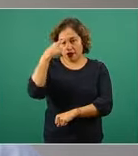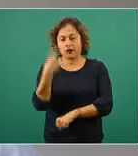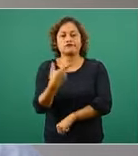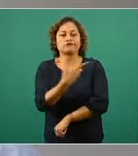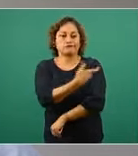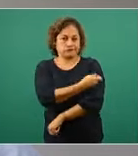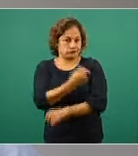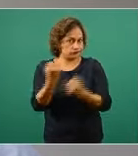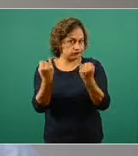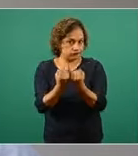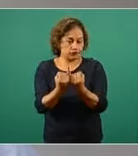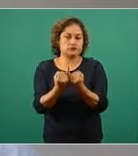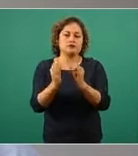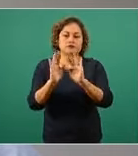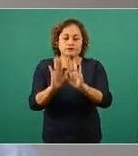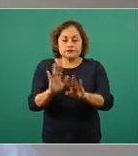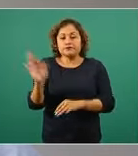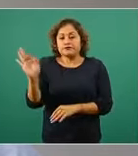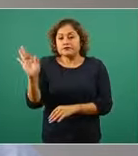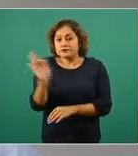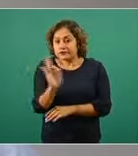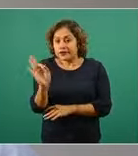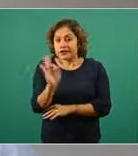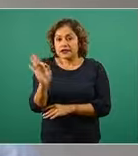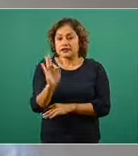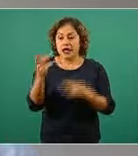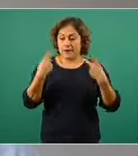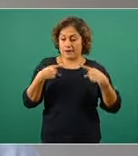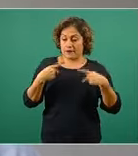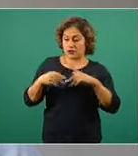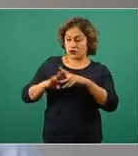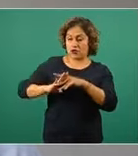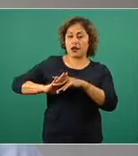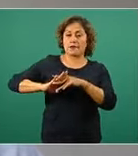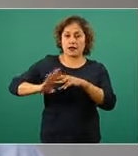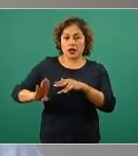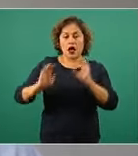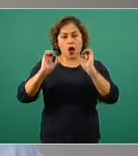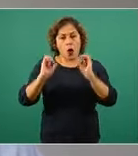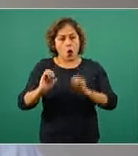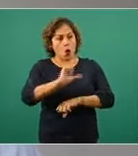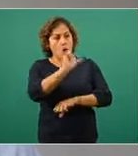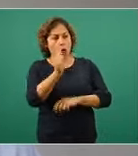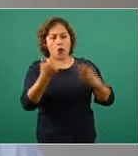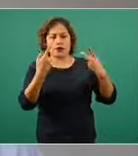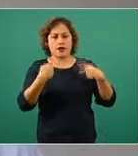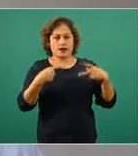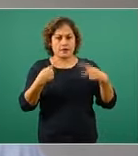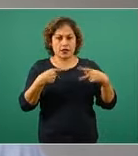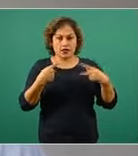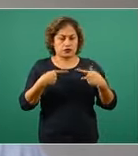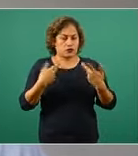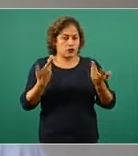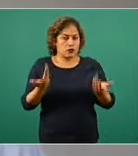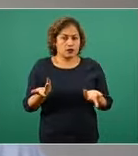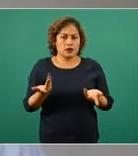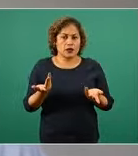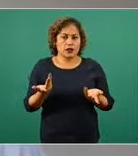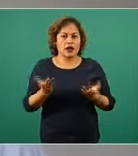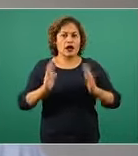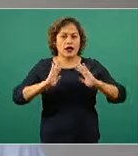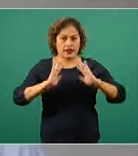motivo, y esto aplica no solamente a la población migrante, sino a cualquier otra persona que está en el territorio nacional y que ya estaría dentro